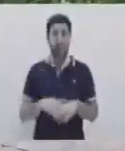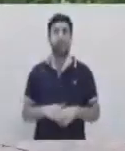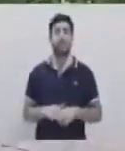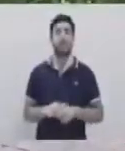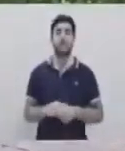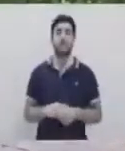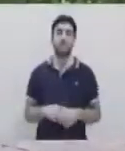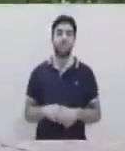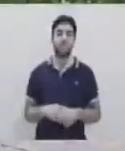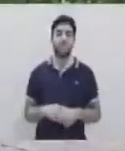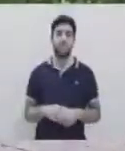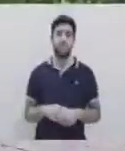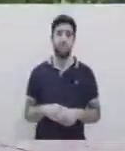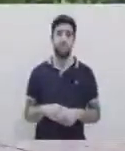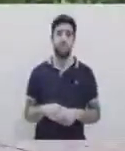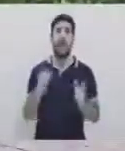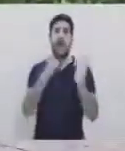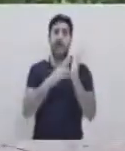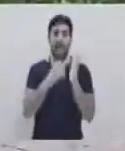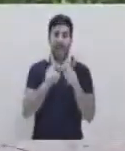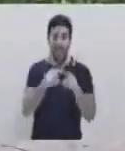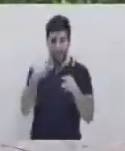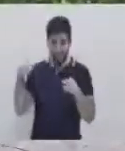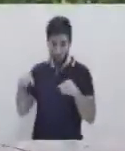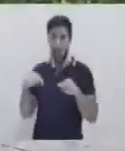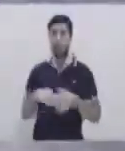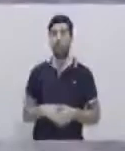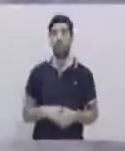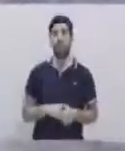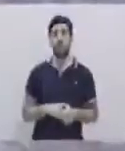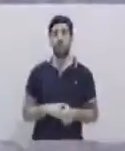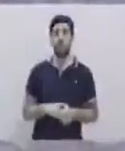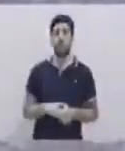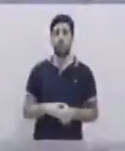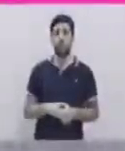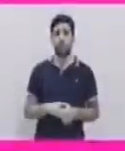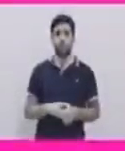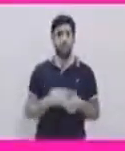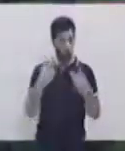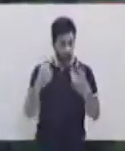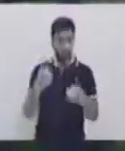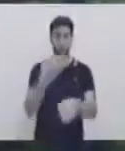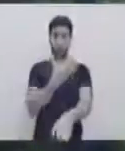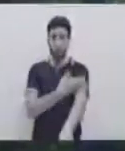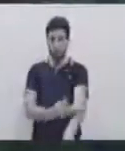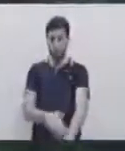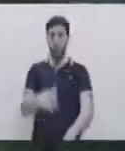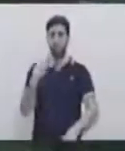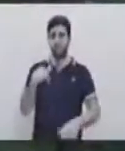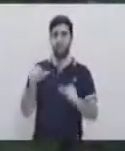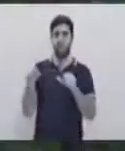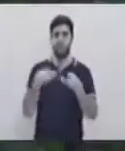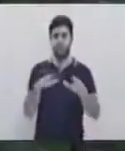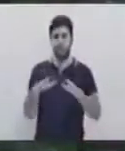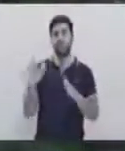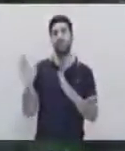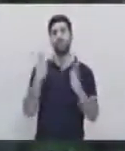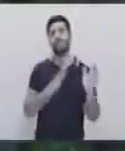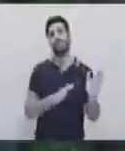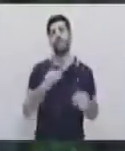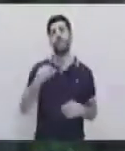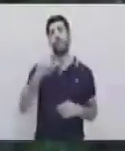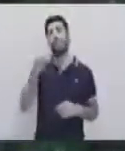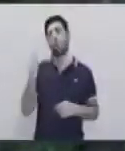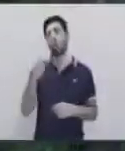Verde. Anaranjado. Vamos a continuar nuestra actividad. Para